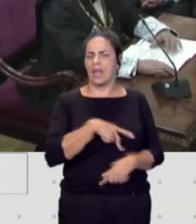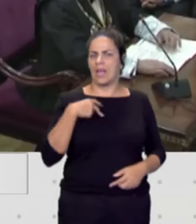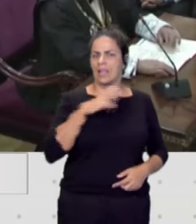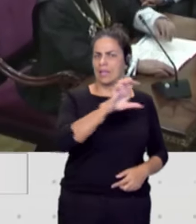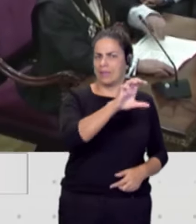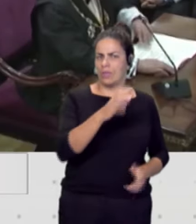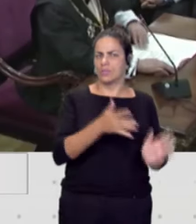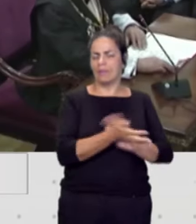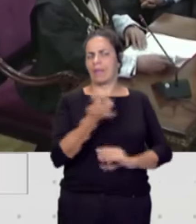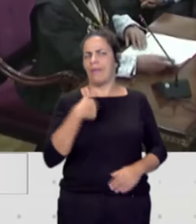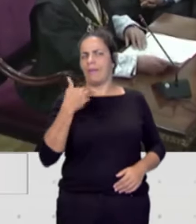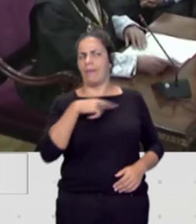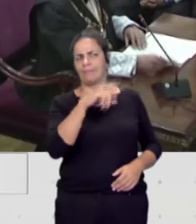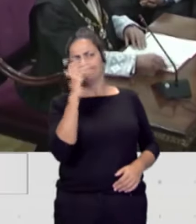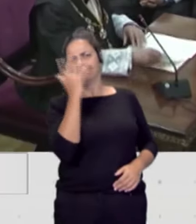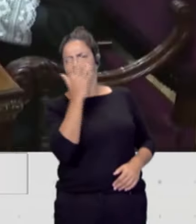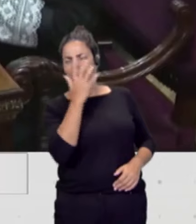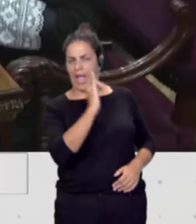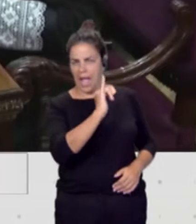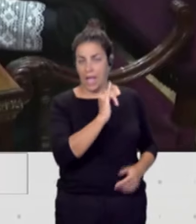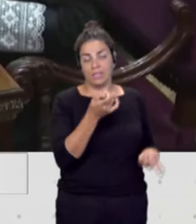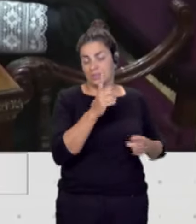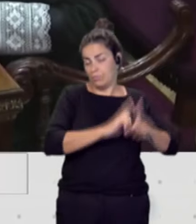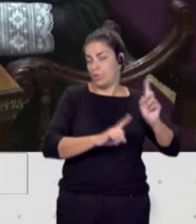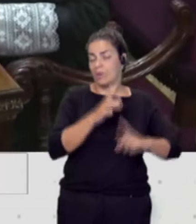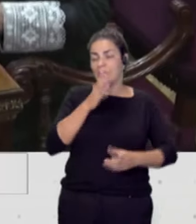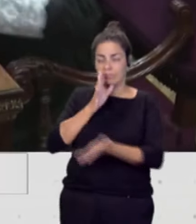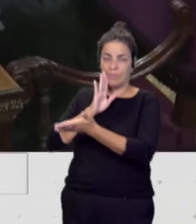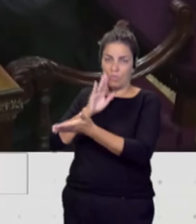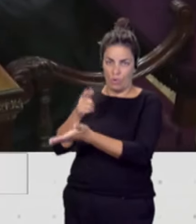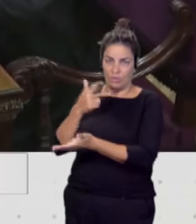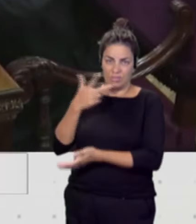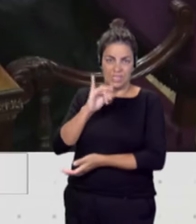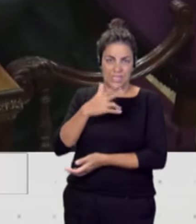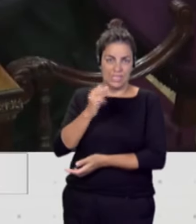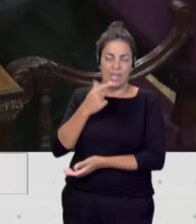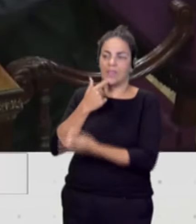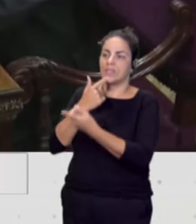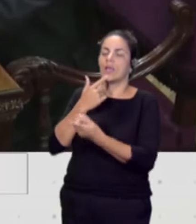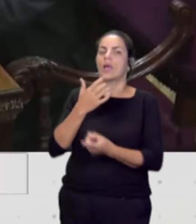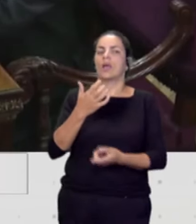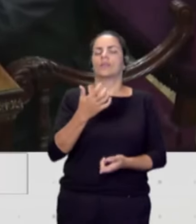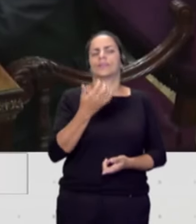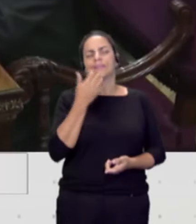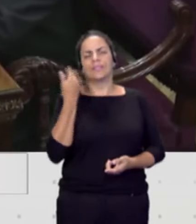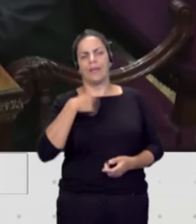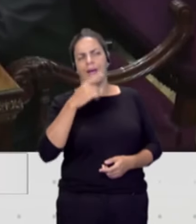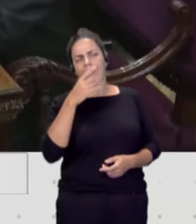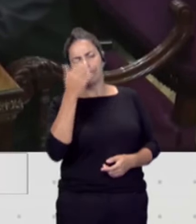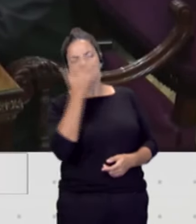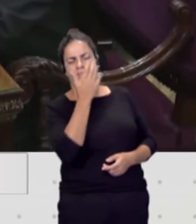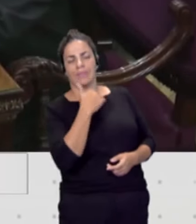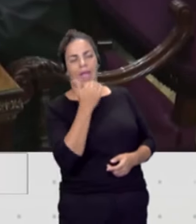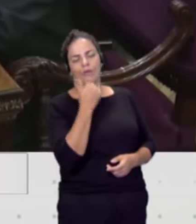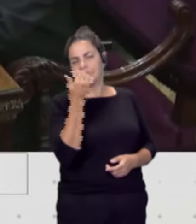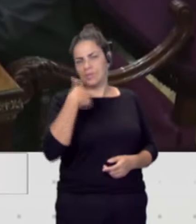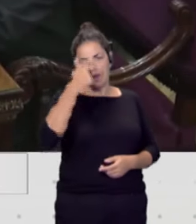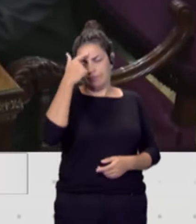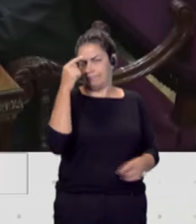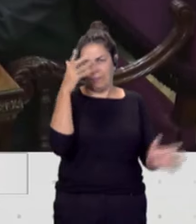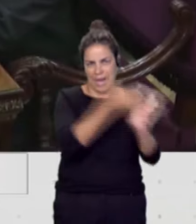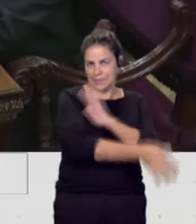sospecha está, eso es lo problemático, como decía Chicha. Es el acusa que algo queda, ya está. Pero eso se le va a quedar el San Benito. ¿Qué